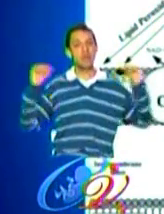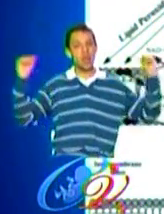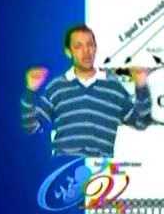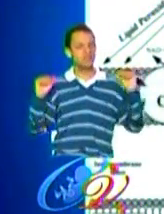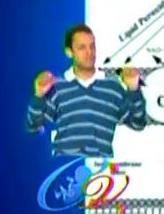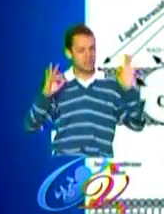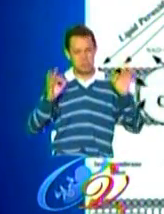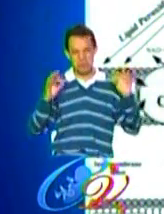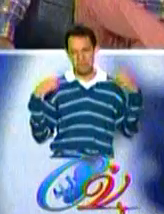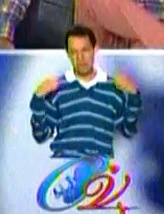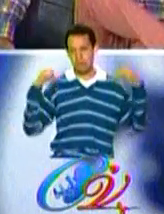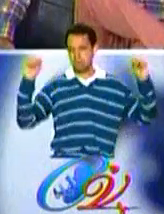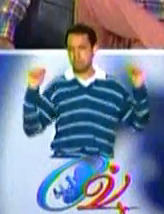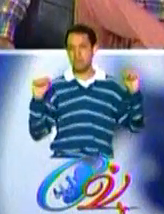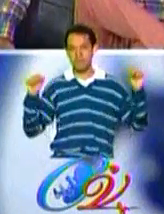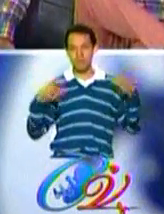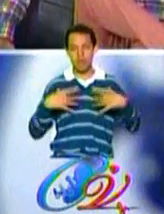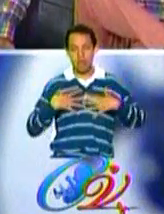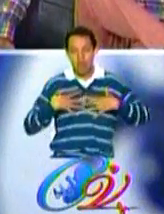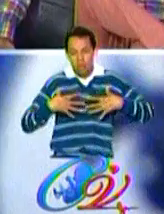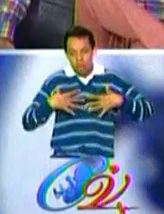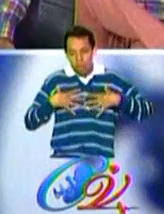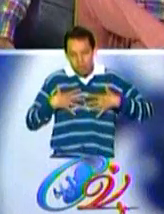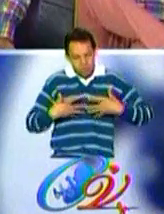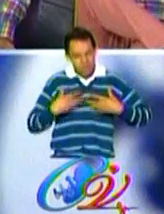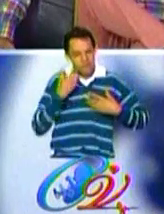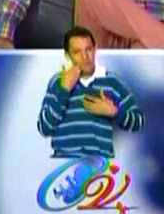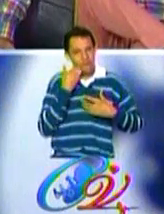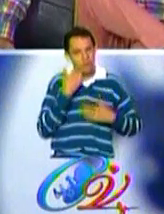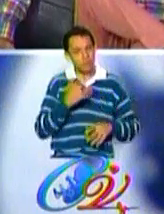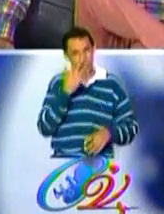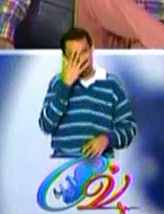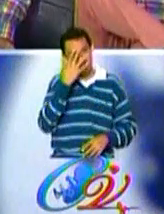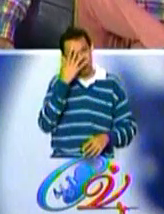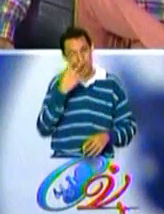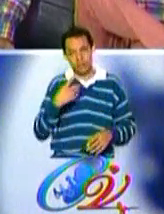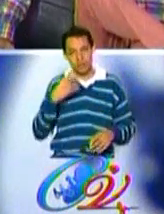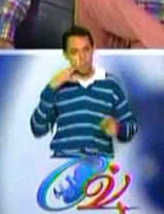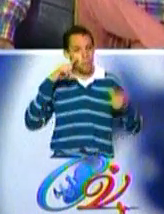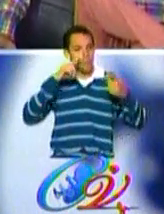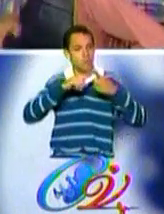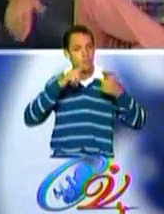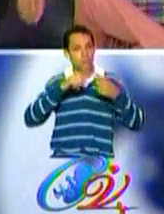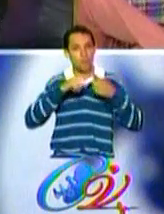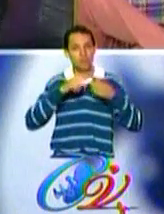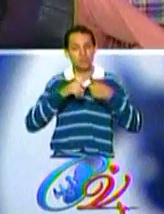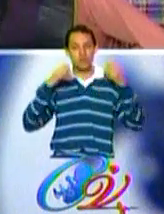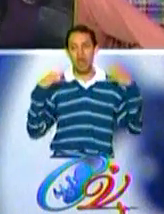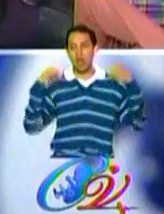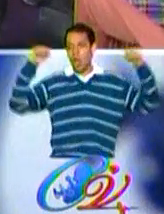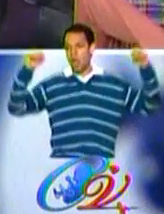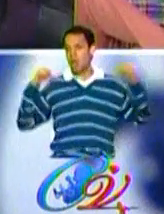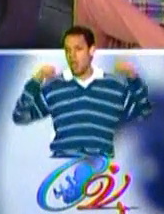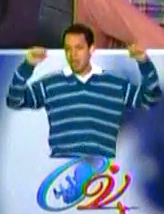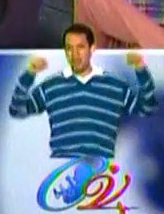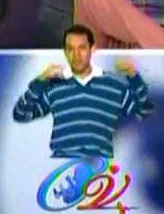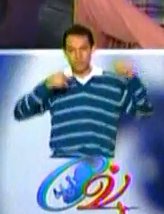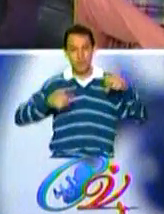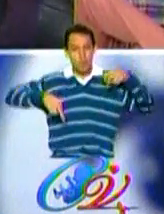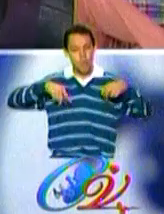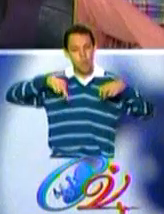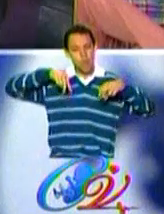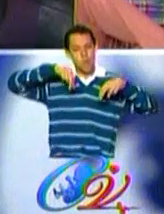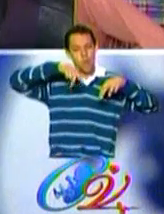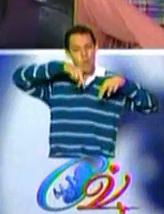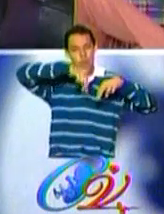deporte y estoy sin pulmones. ¿Pero por qué, hijo? El tipo se dedicó a hacer deporte detrás de los carros por todas las vías de Barranquilla y se chupó